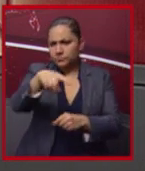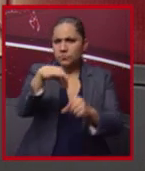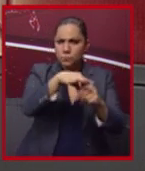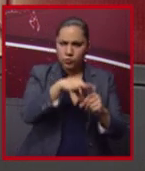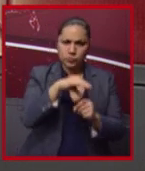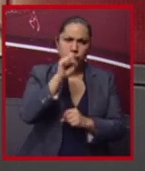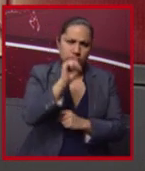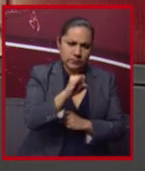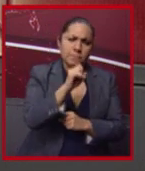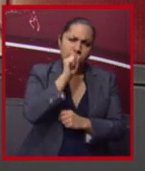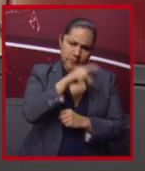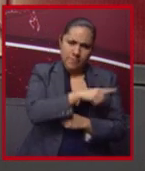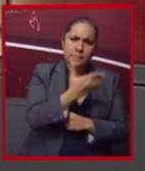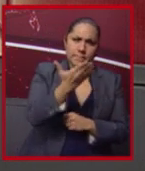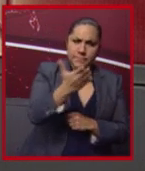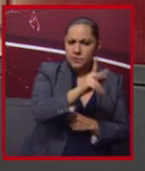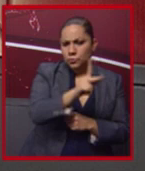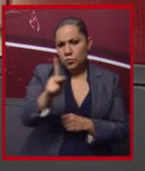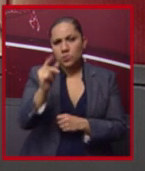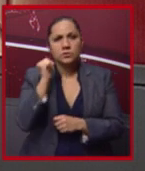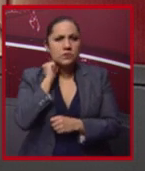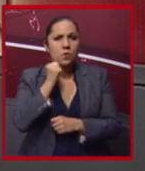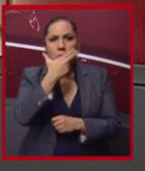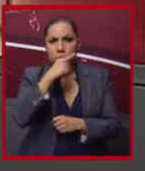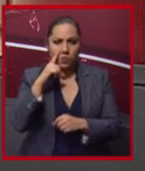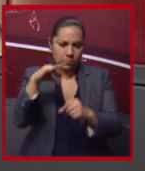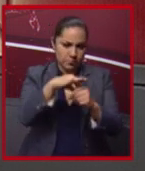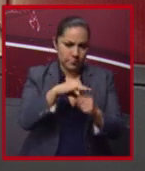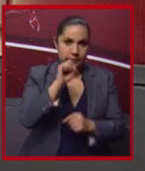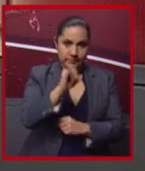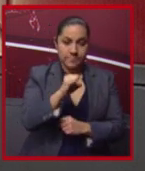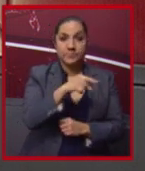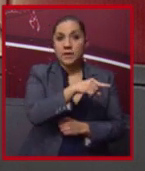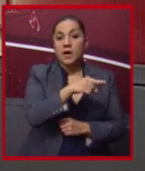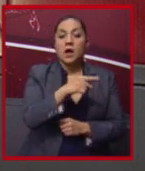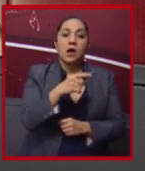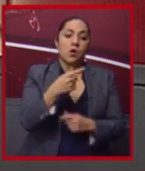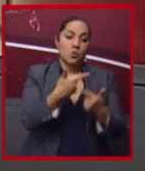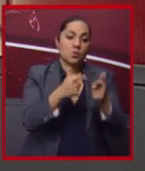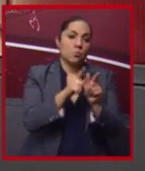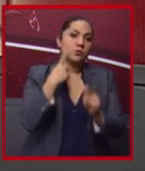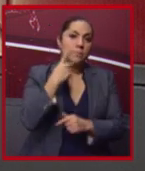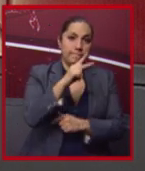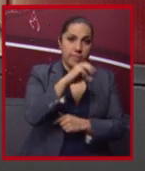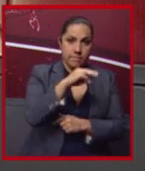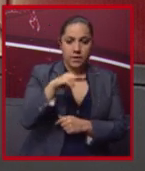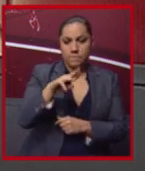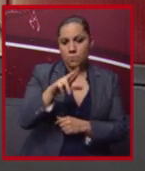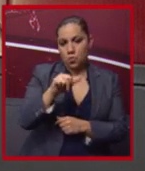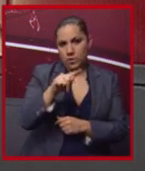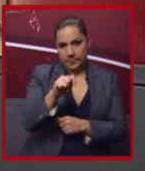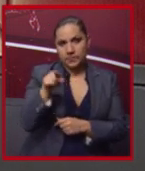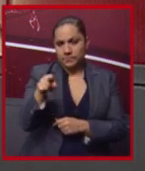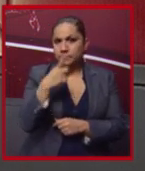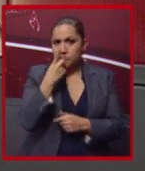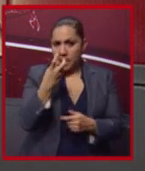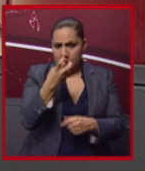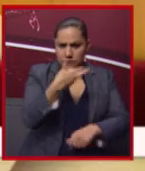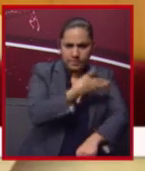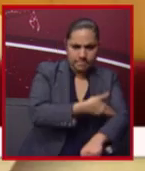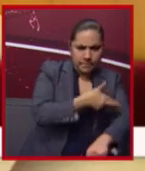El senador del Partido Verde Ecologista de México, Enrique Murat, señaló que el procedimiento se realizó con pulcritud e imparcialidad.